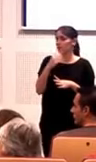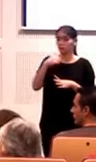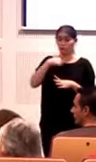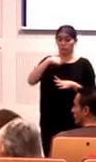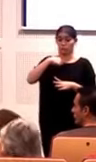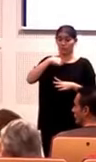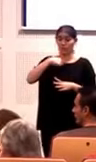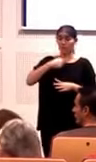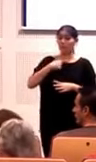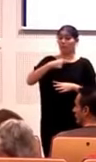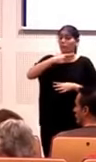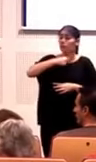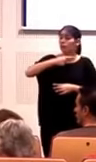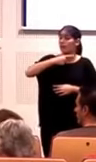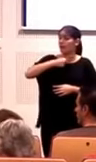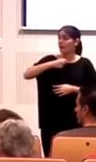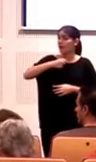yo me gustaría,